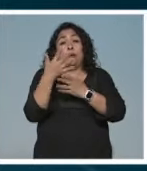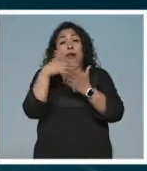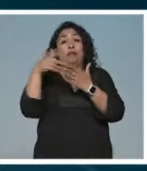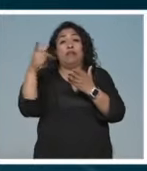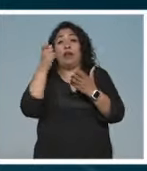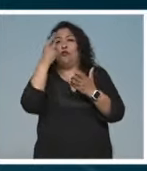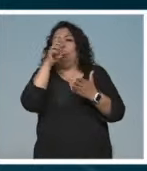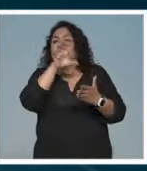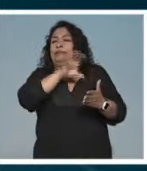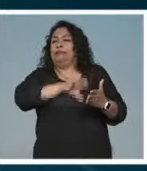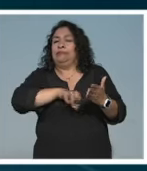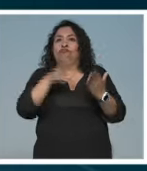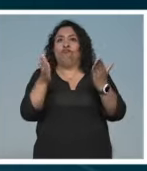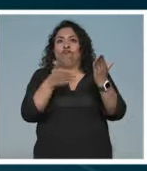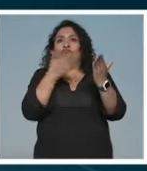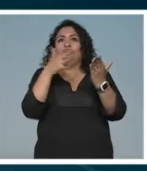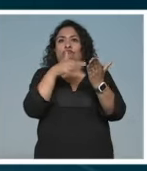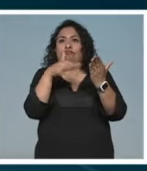autor preferido.